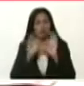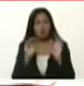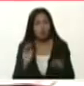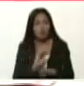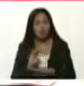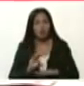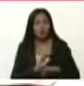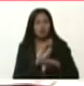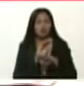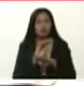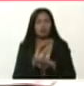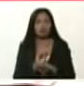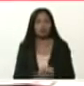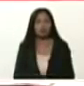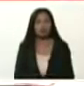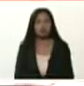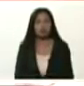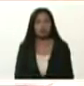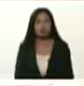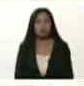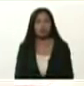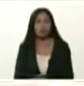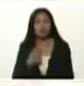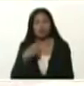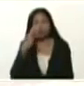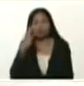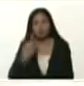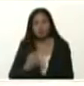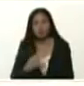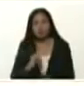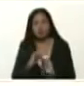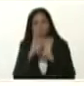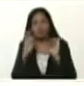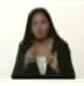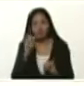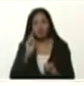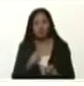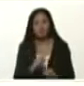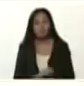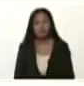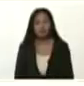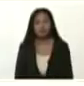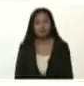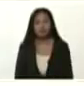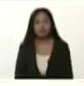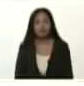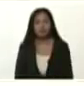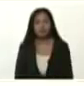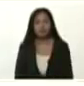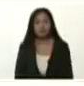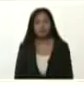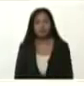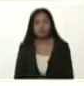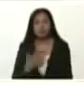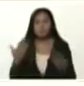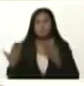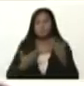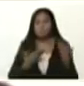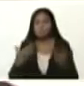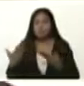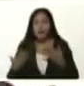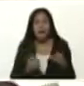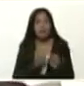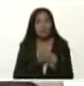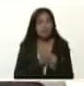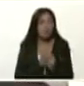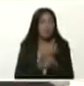protector. Estoy seguro que esta modalidad va a dinamizar muchísimo el